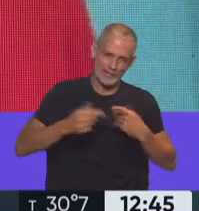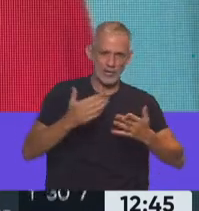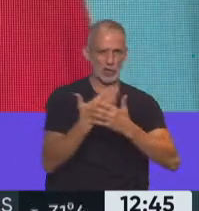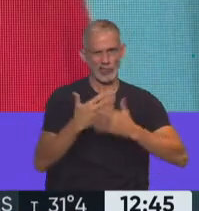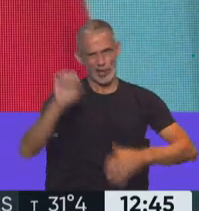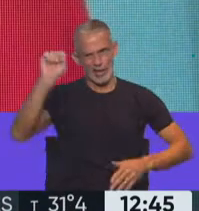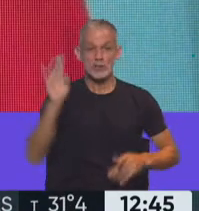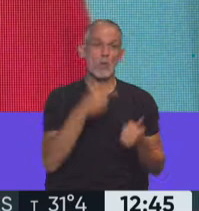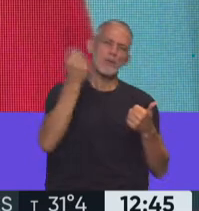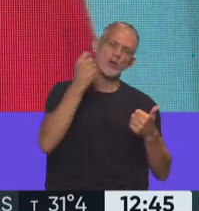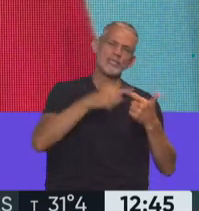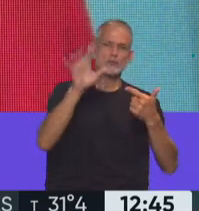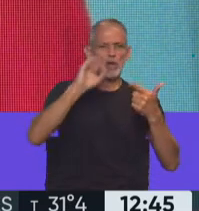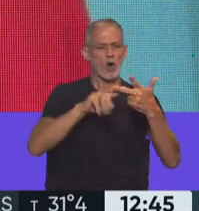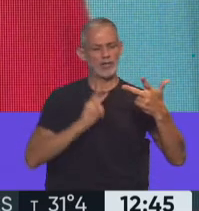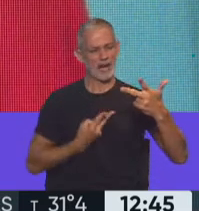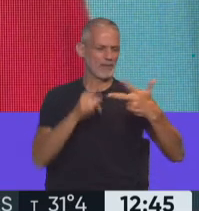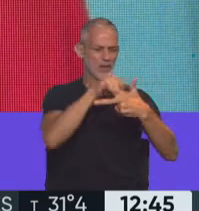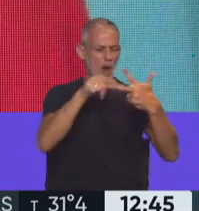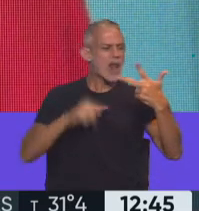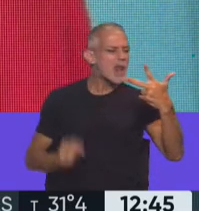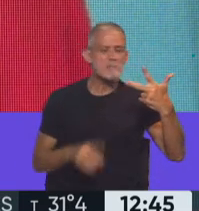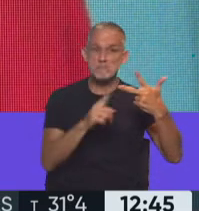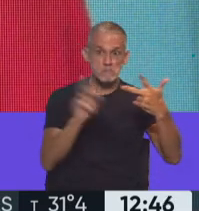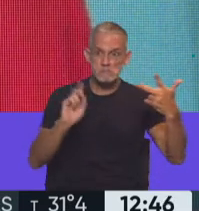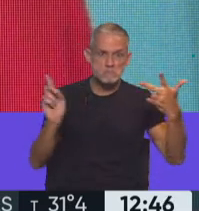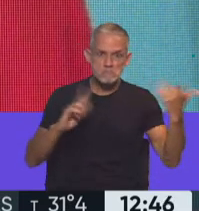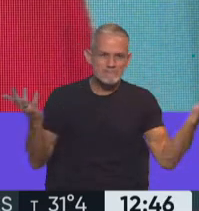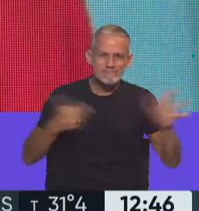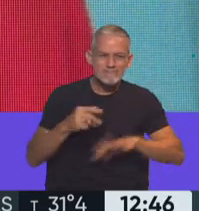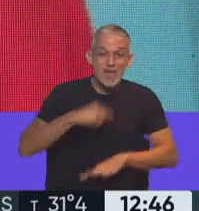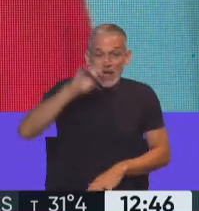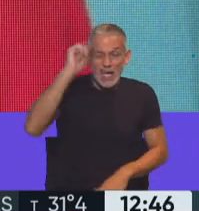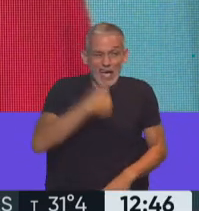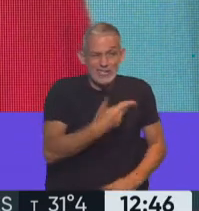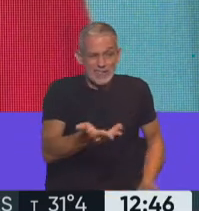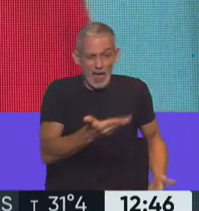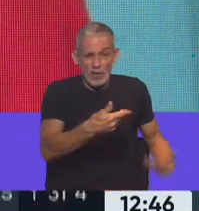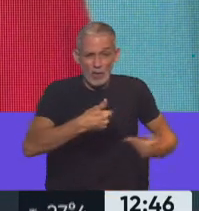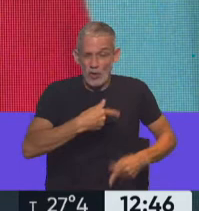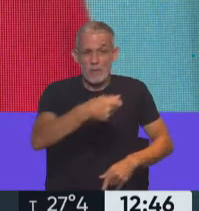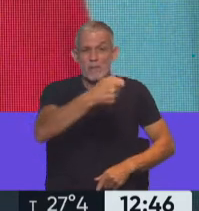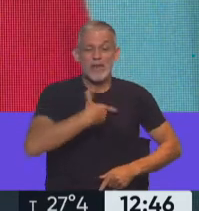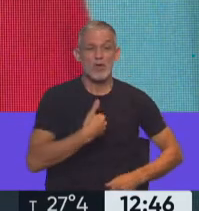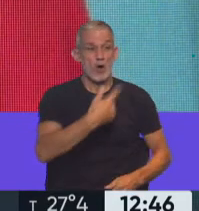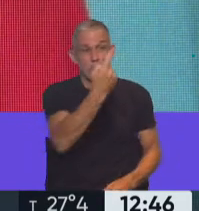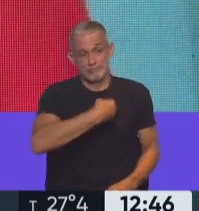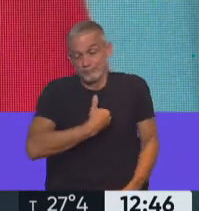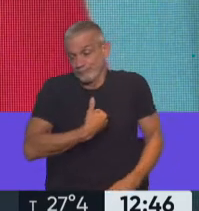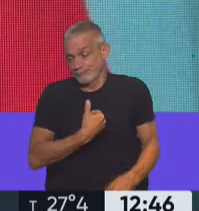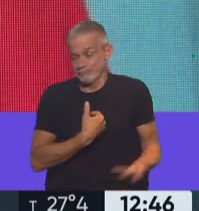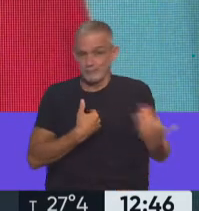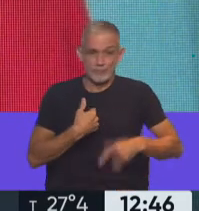una prostituta o una travesti no quise no tuve alternativa el estado a mi me obligó me